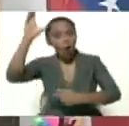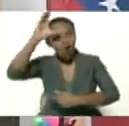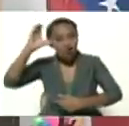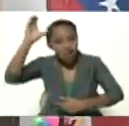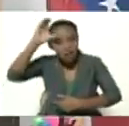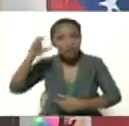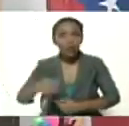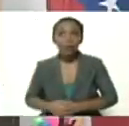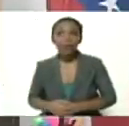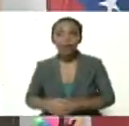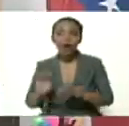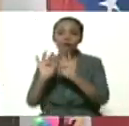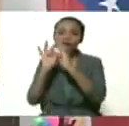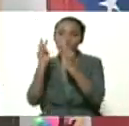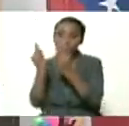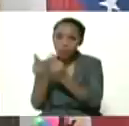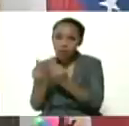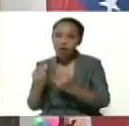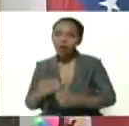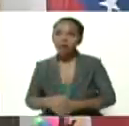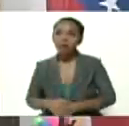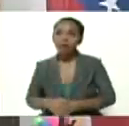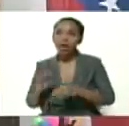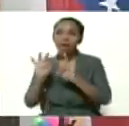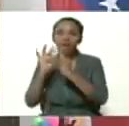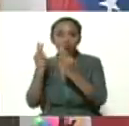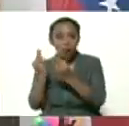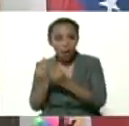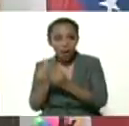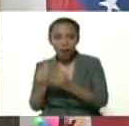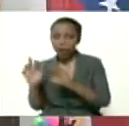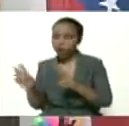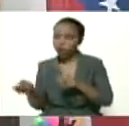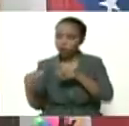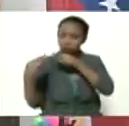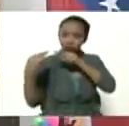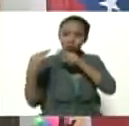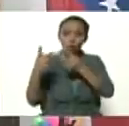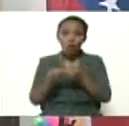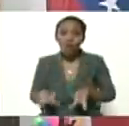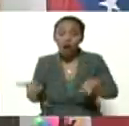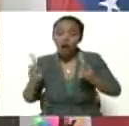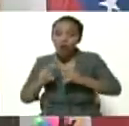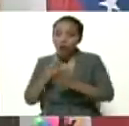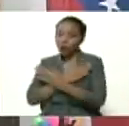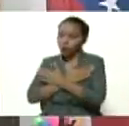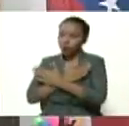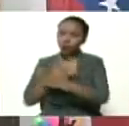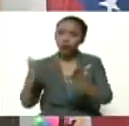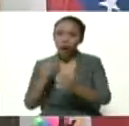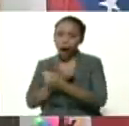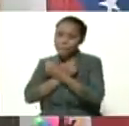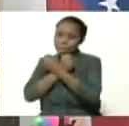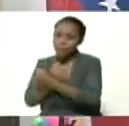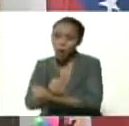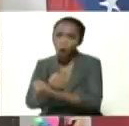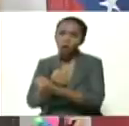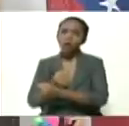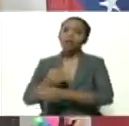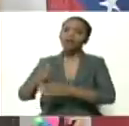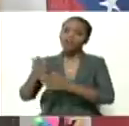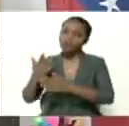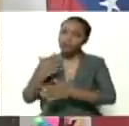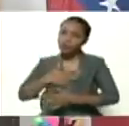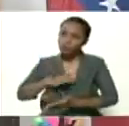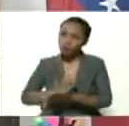conciencia, en familia, en familias, y reencontrándonos con los valores de la solidaridad, del amor, de la tolerancia,